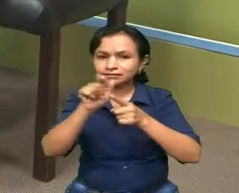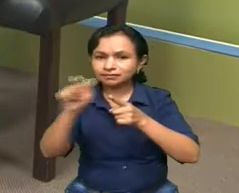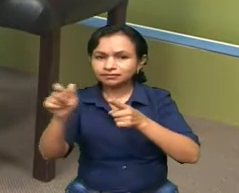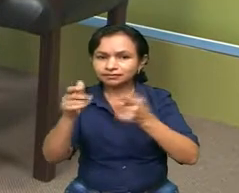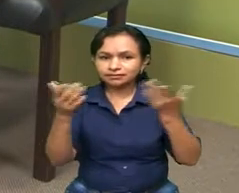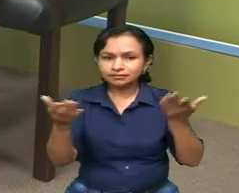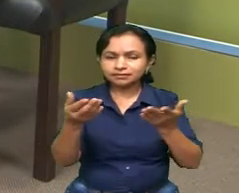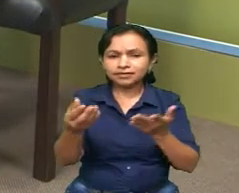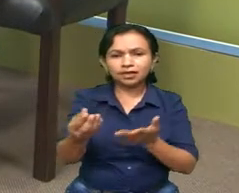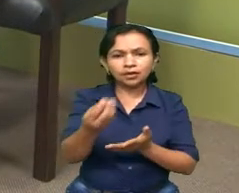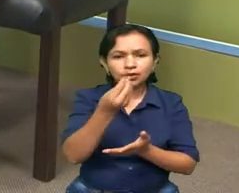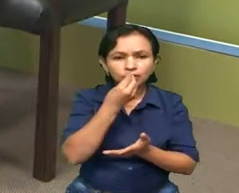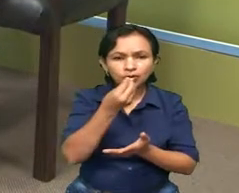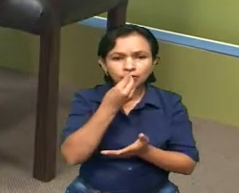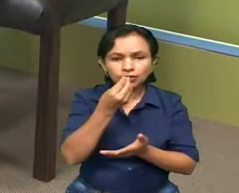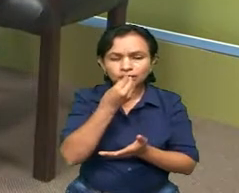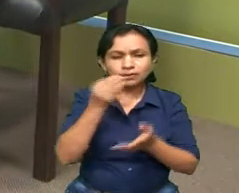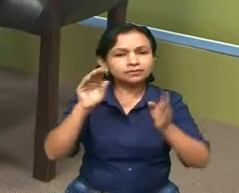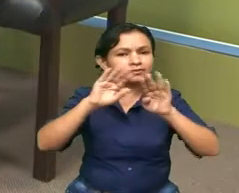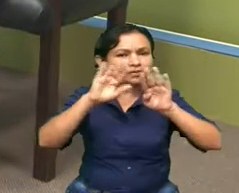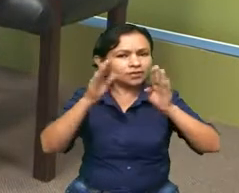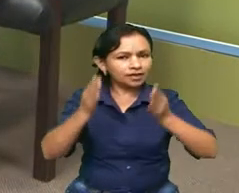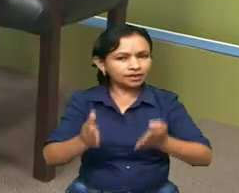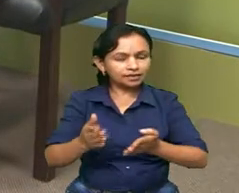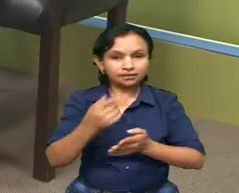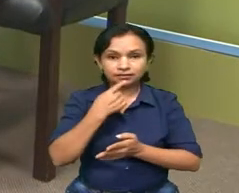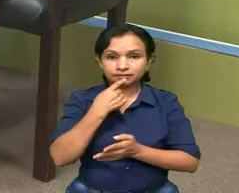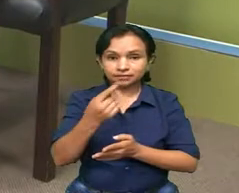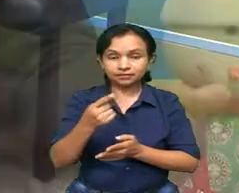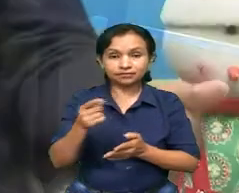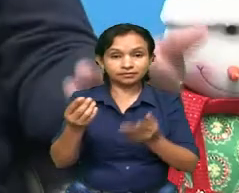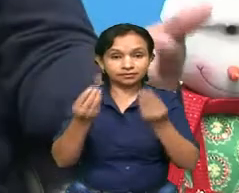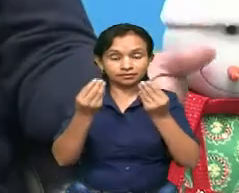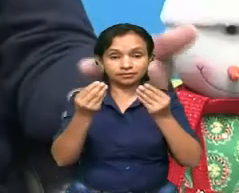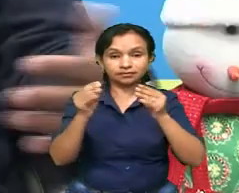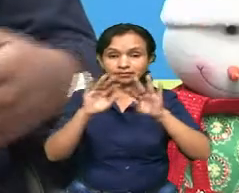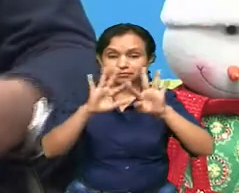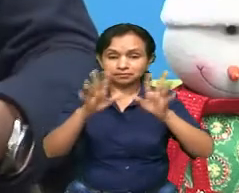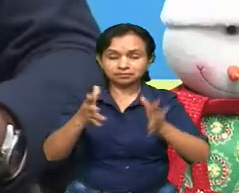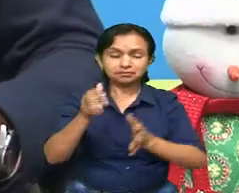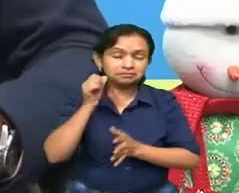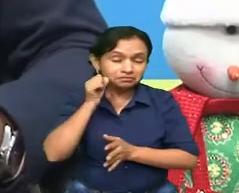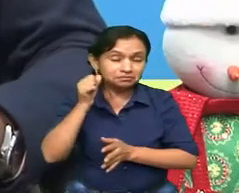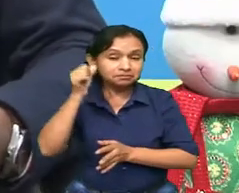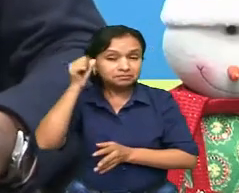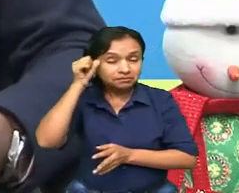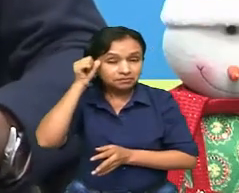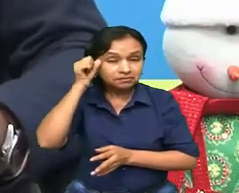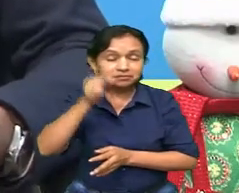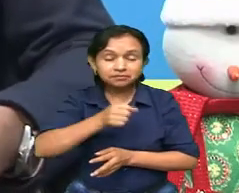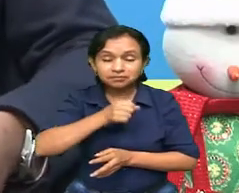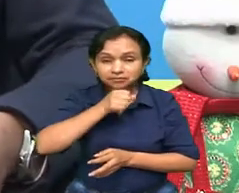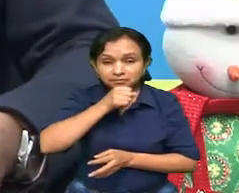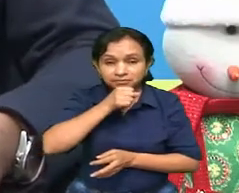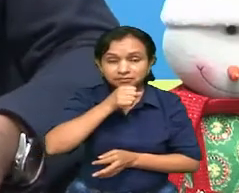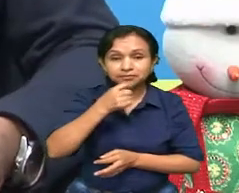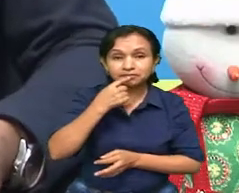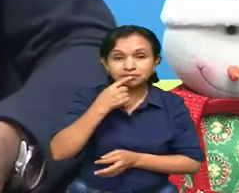cuanto a la alimentación de la mujer. Muchas señoras ya, abuelitas, le